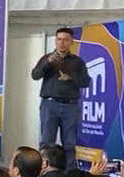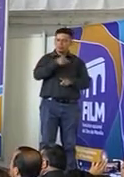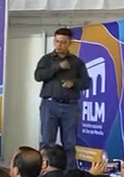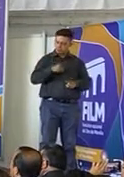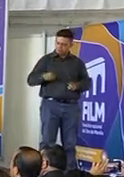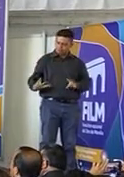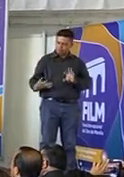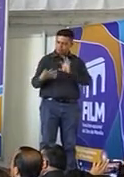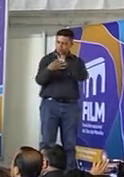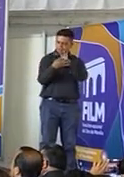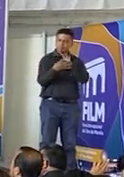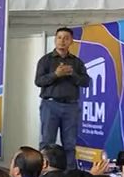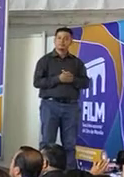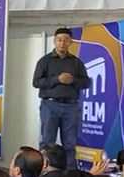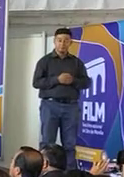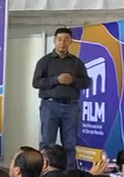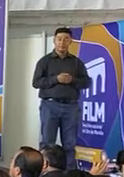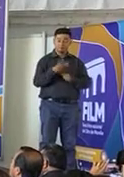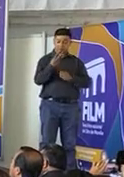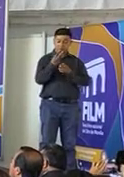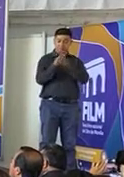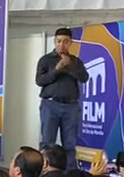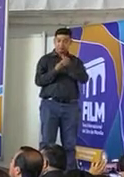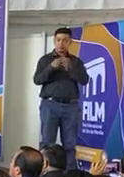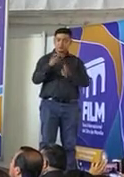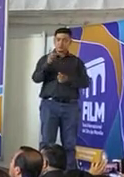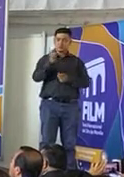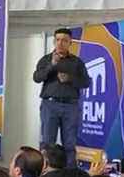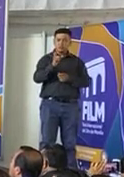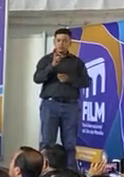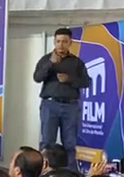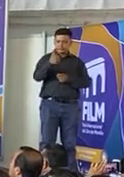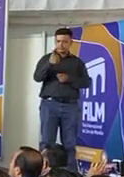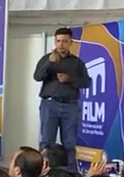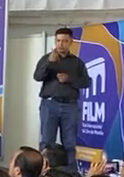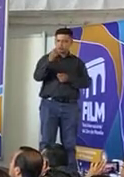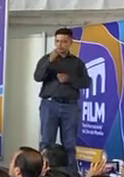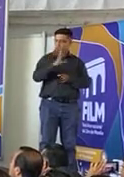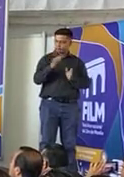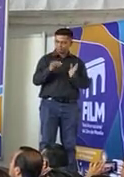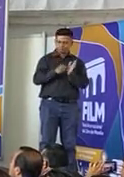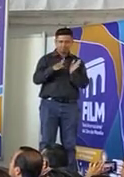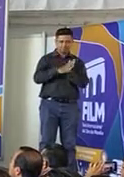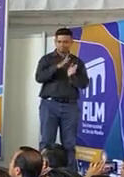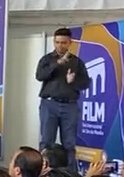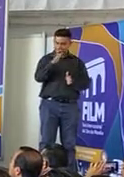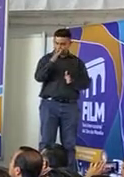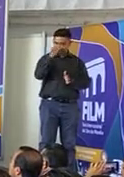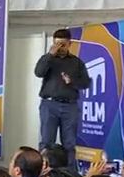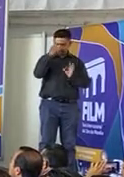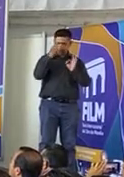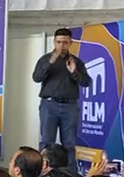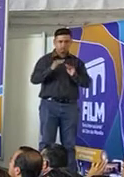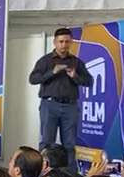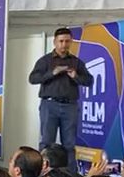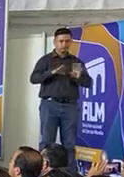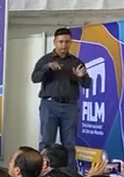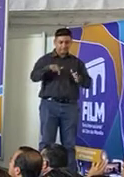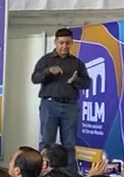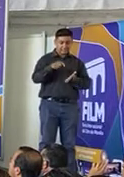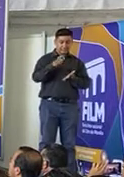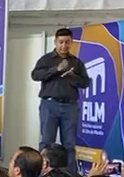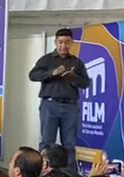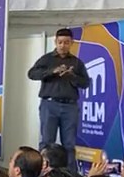ayuntamiento. El día 6 de octubre, además, se reconoce a la novela escrita en